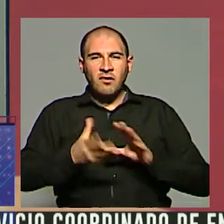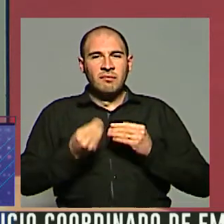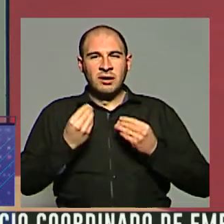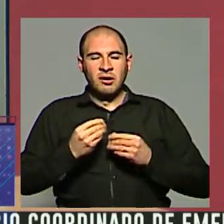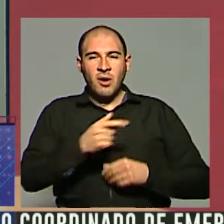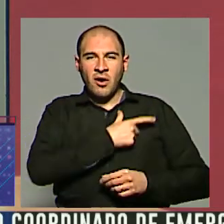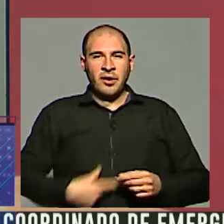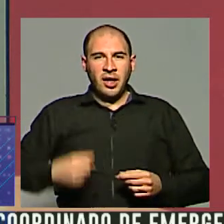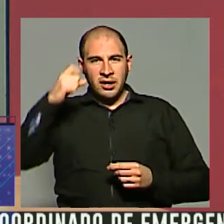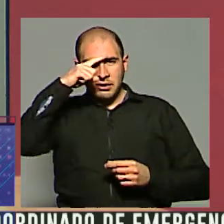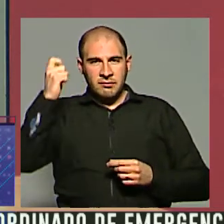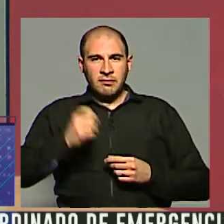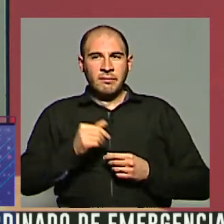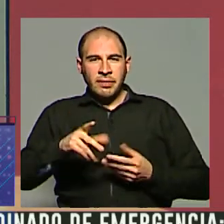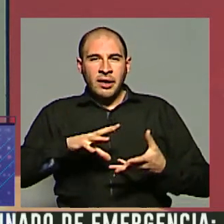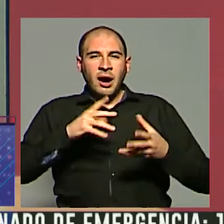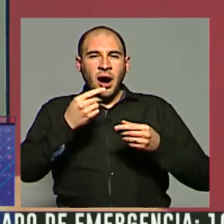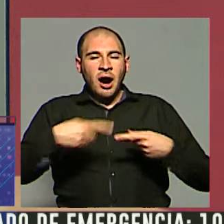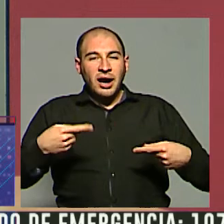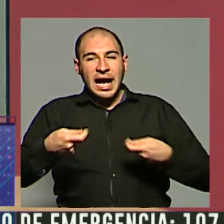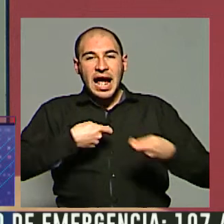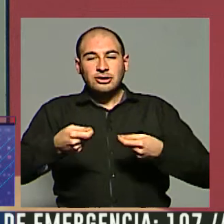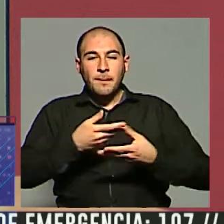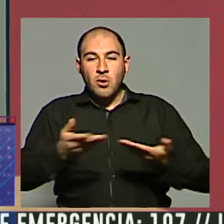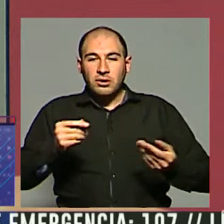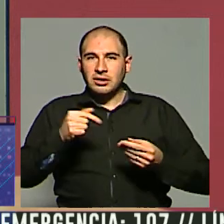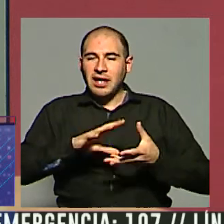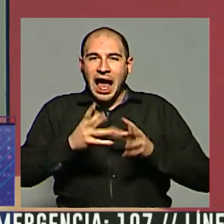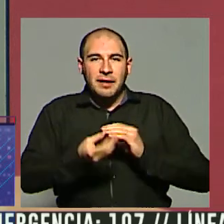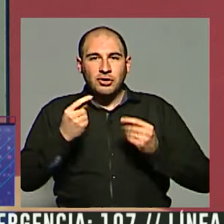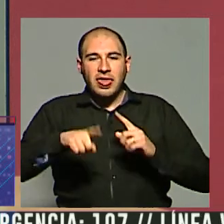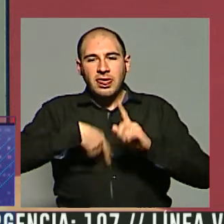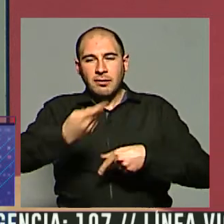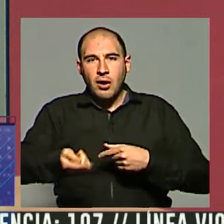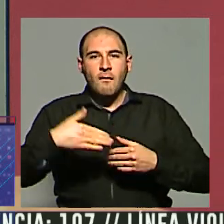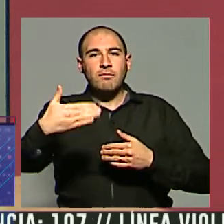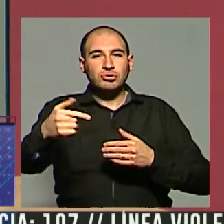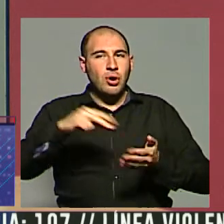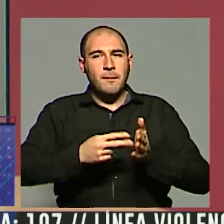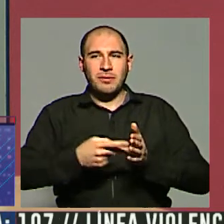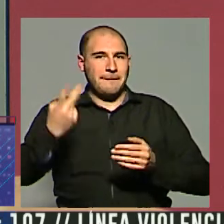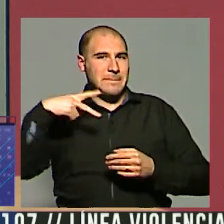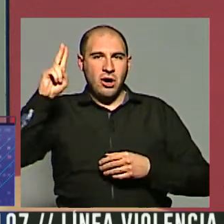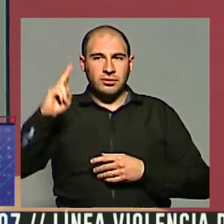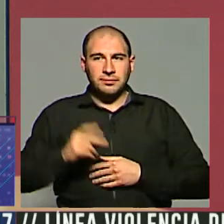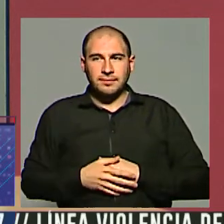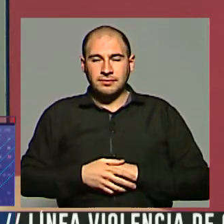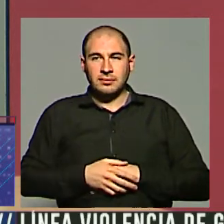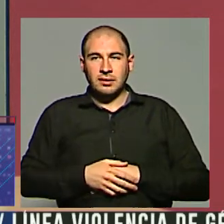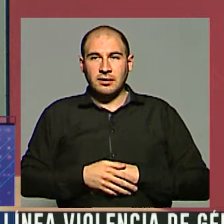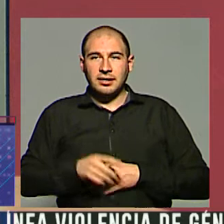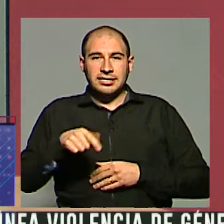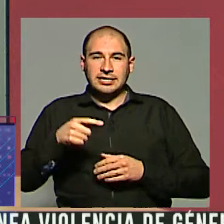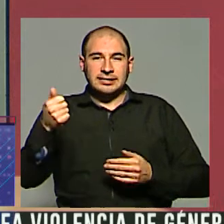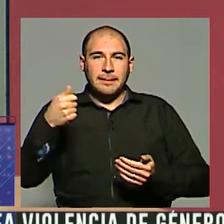que el gobierno nacional empezar a acomodar las cuentas públicas, porque si no esto se termina transformando en el futuro en un problema mayúsculo. Va a ser